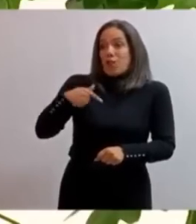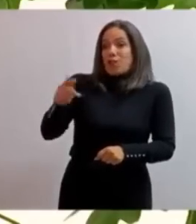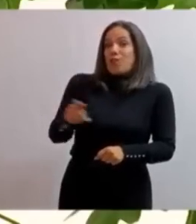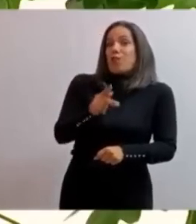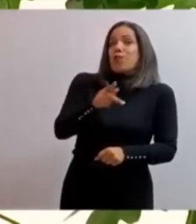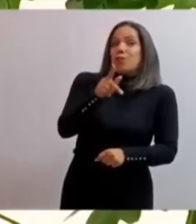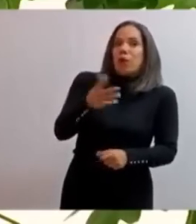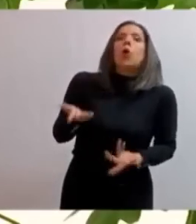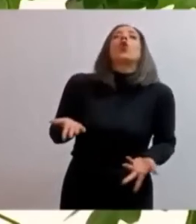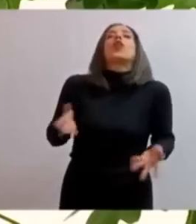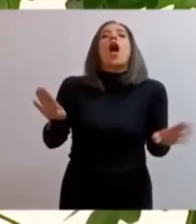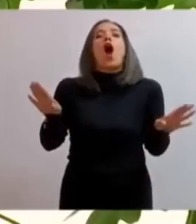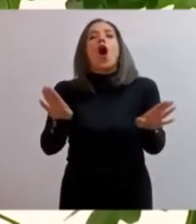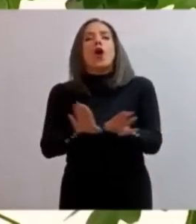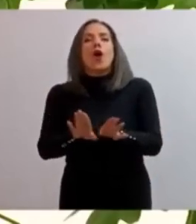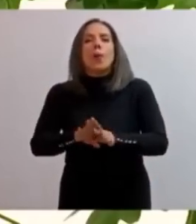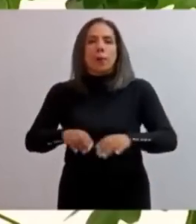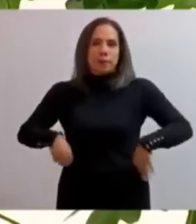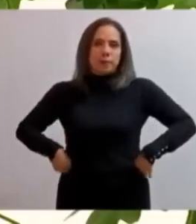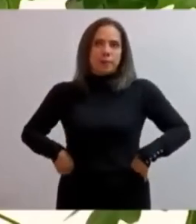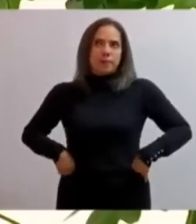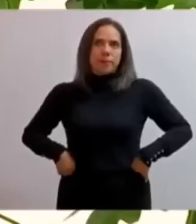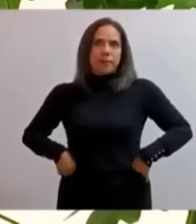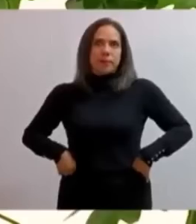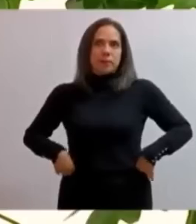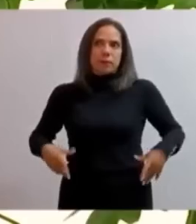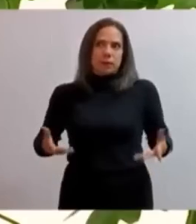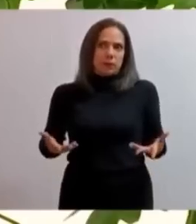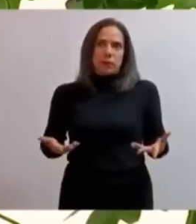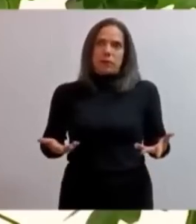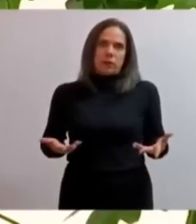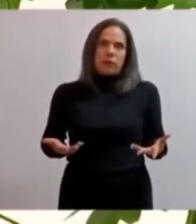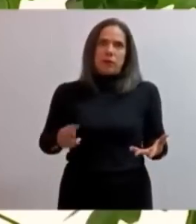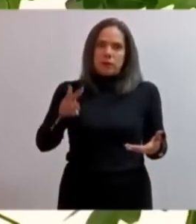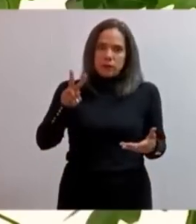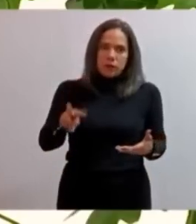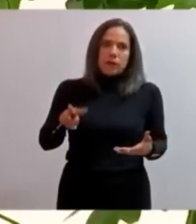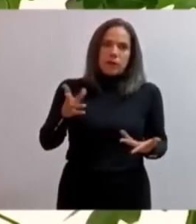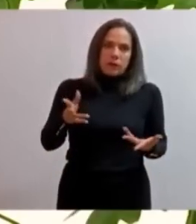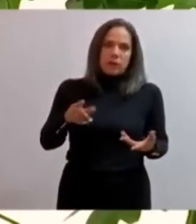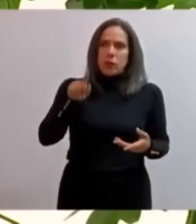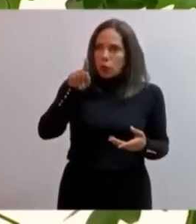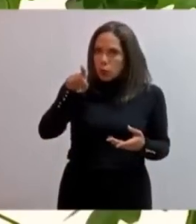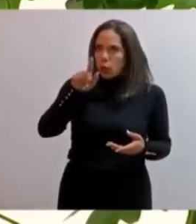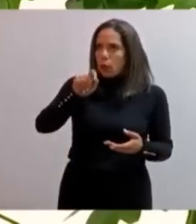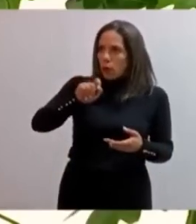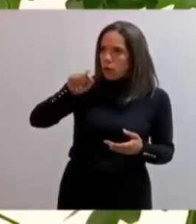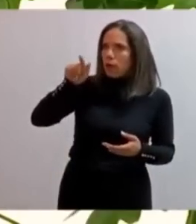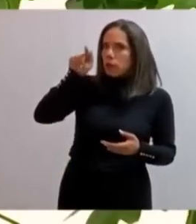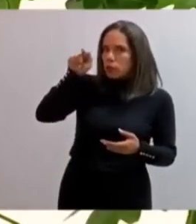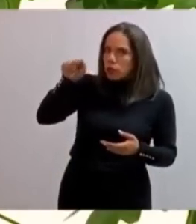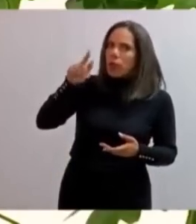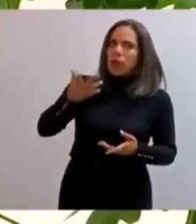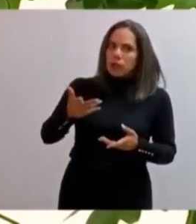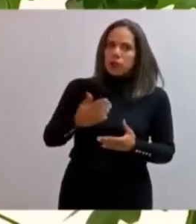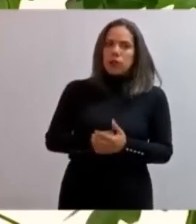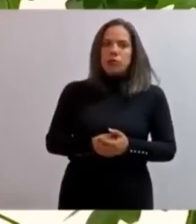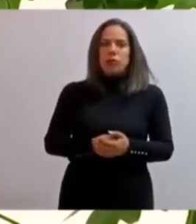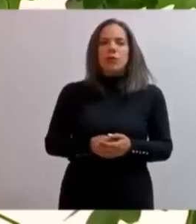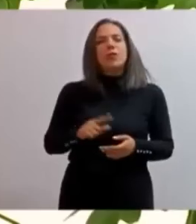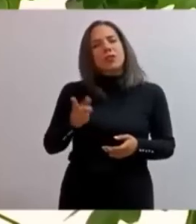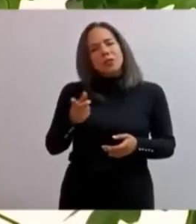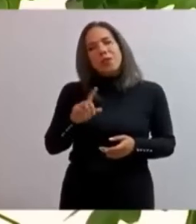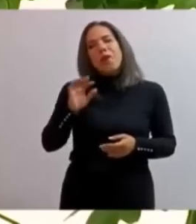precisamente en el tema de autonomía profesional, a decir, no señor, usted es el profesional. A veces yo medio en